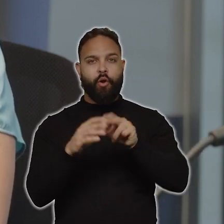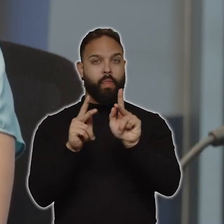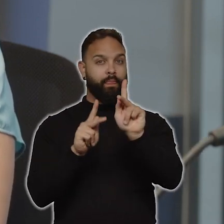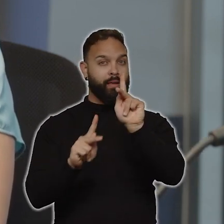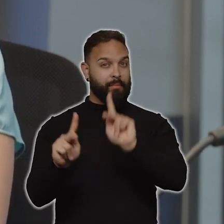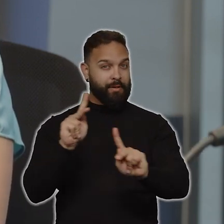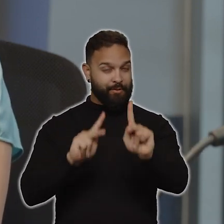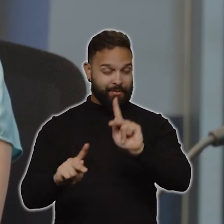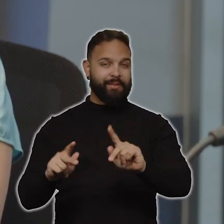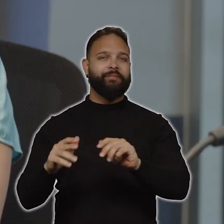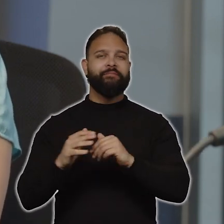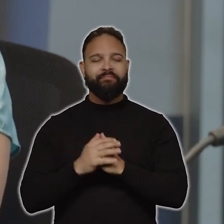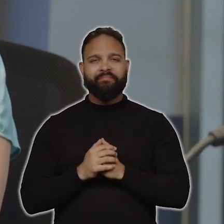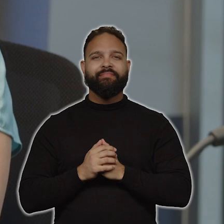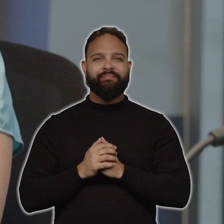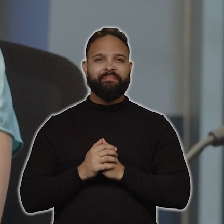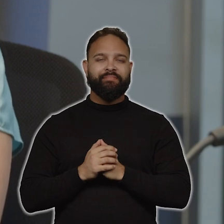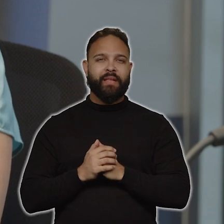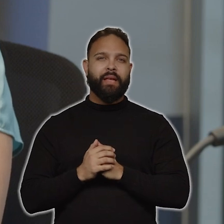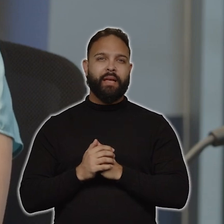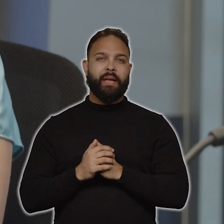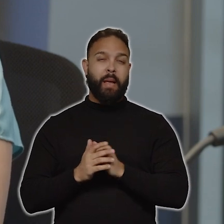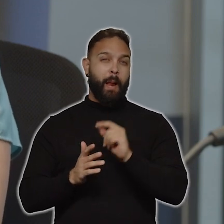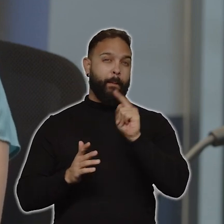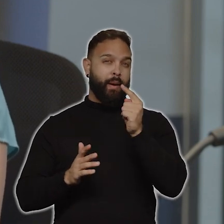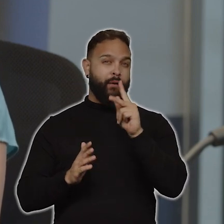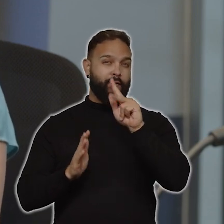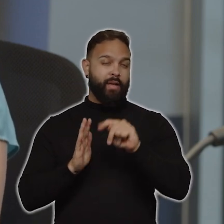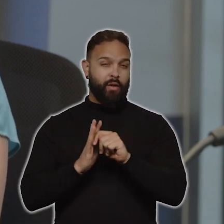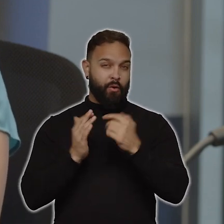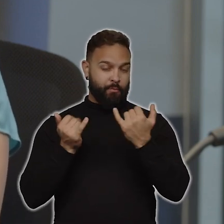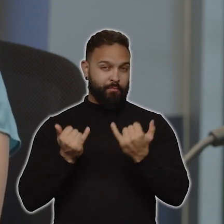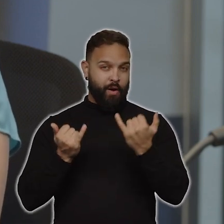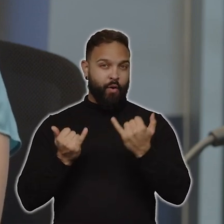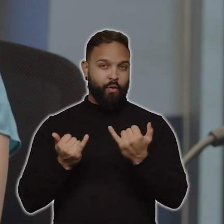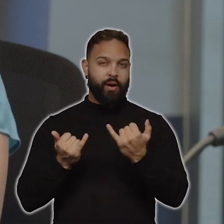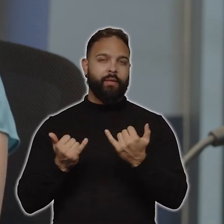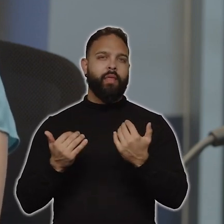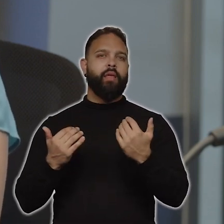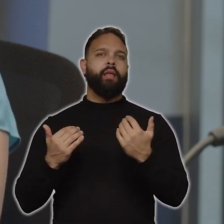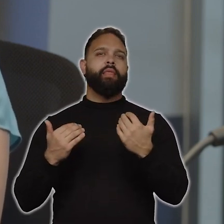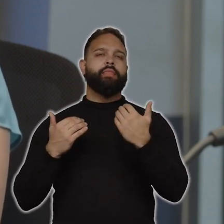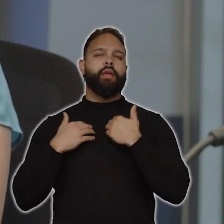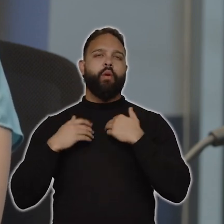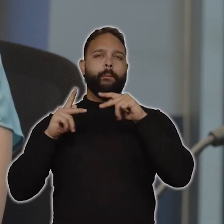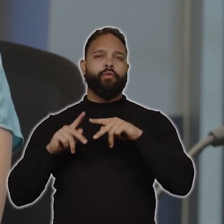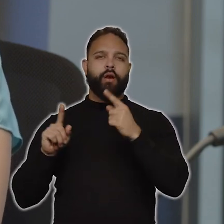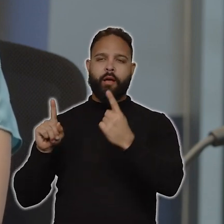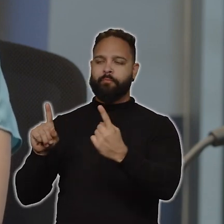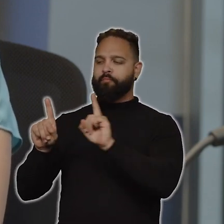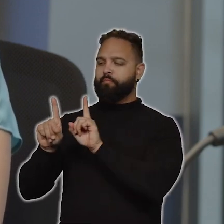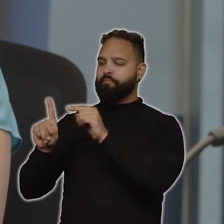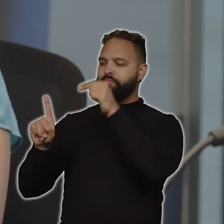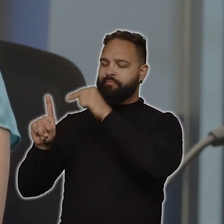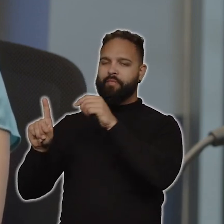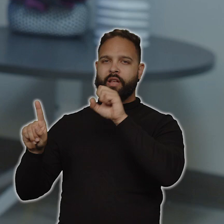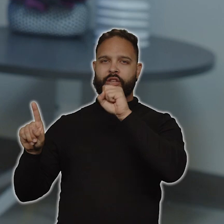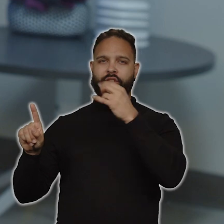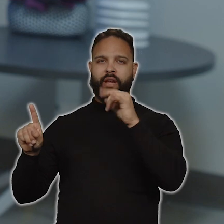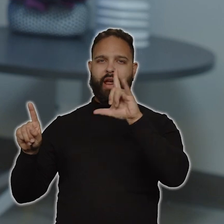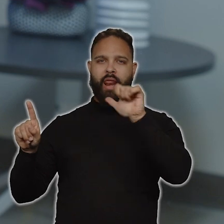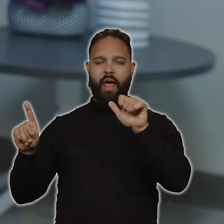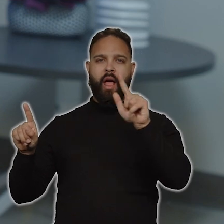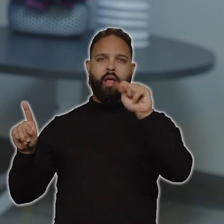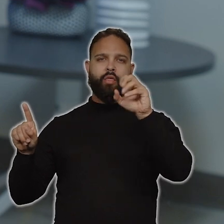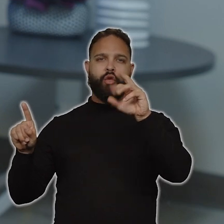participación ciudadana. En este primer episodio de esta serie de 3 cápsulas tenemos como anfitriona invitada a